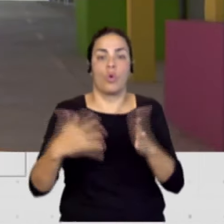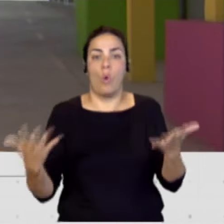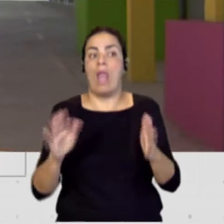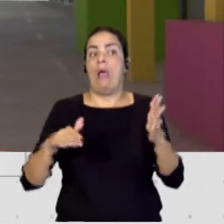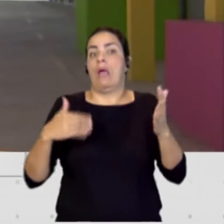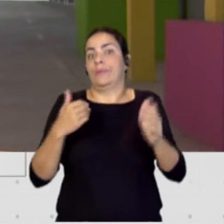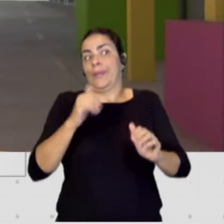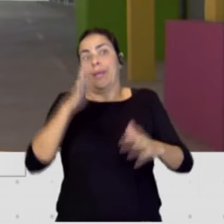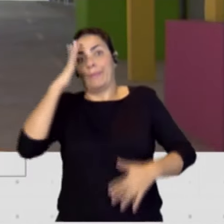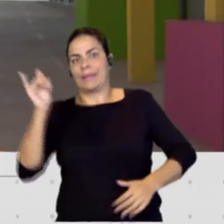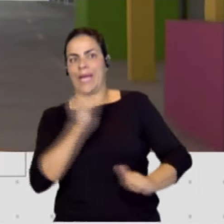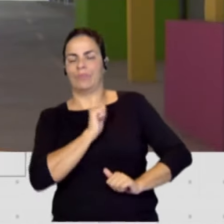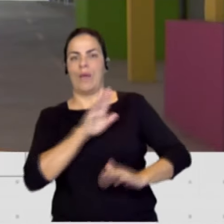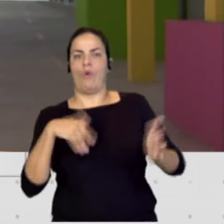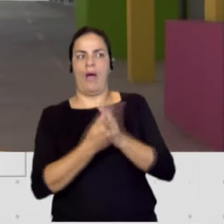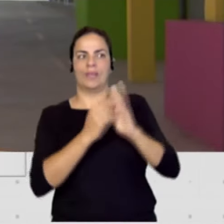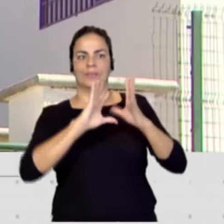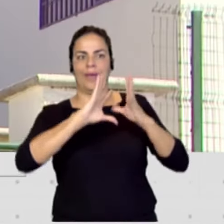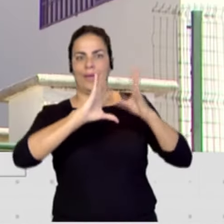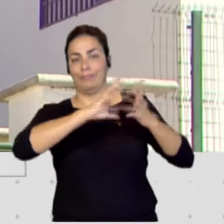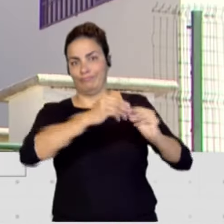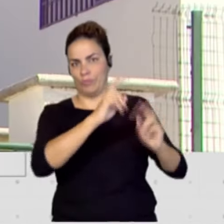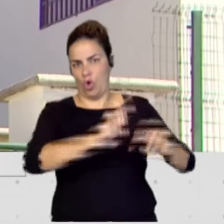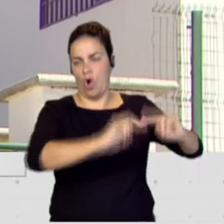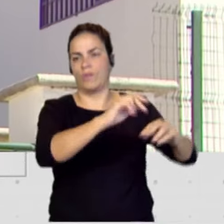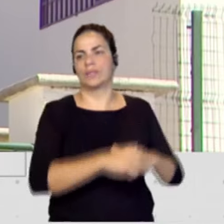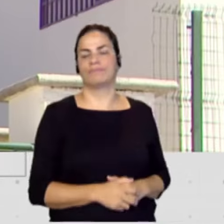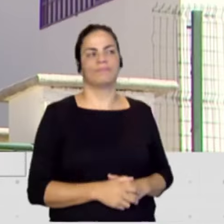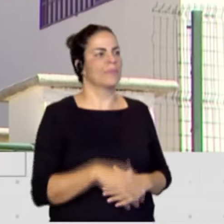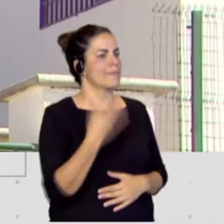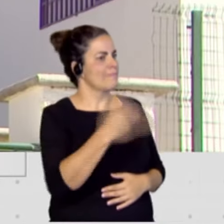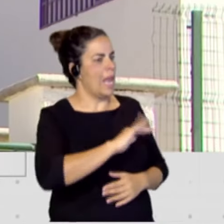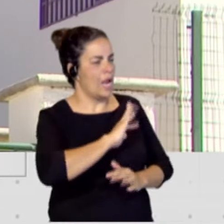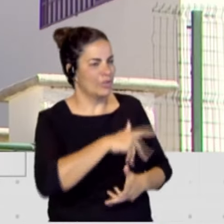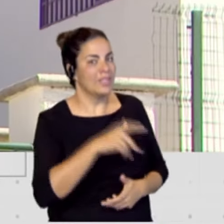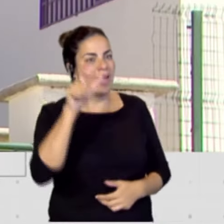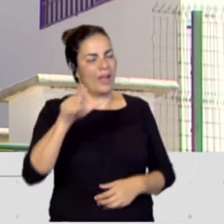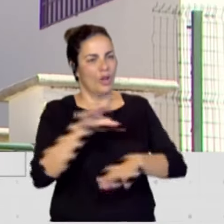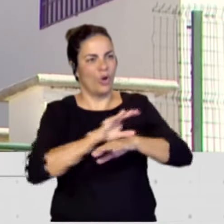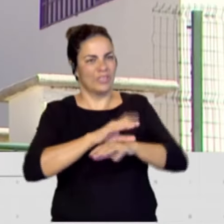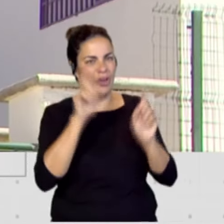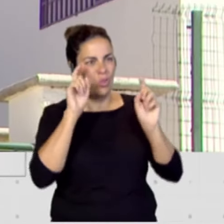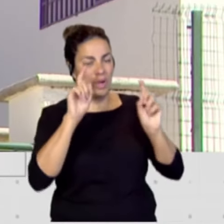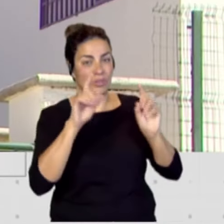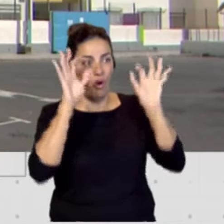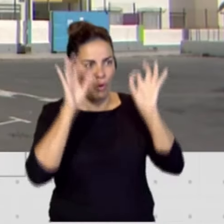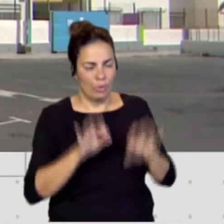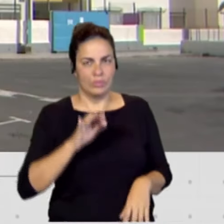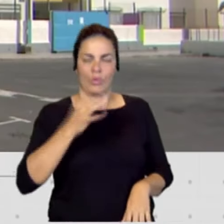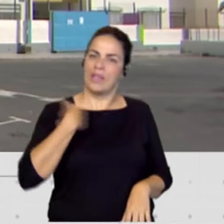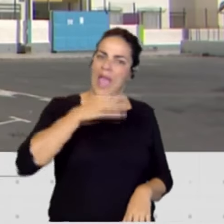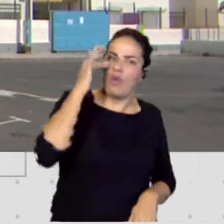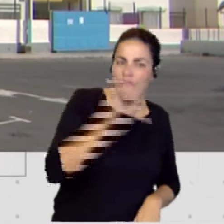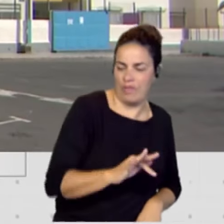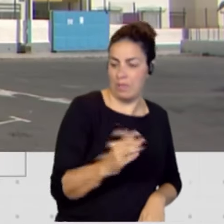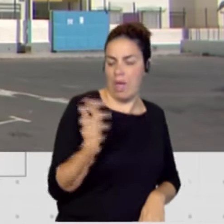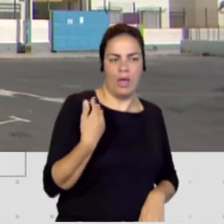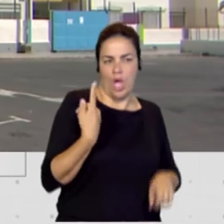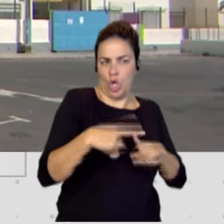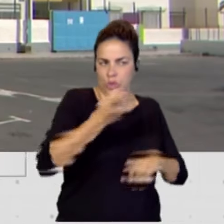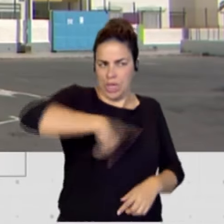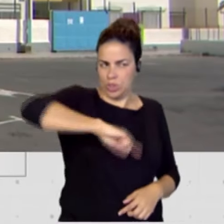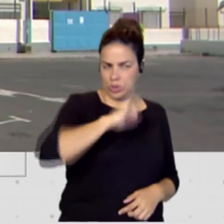noticia que poli Suárez consejero de Educación nos haya tenido Que confirmar en las últimas horas lo que mucha gente sospechábamos que las